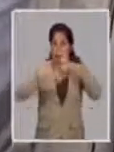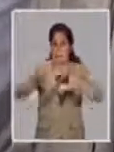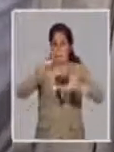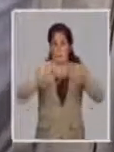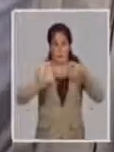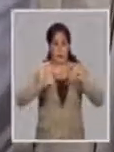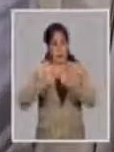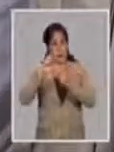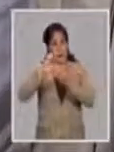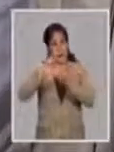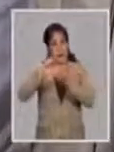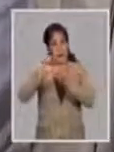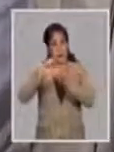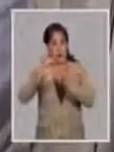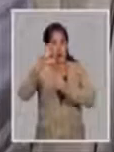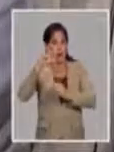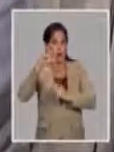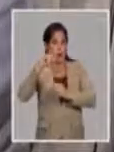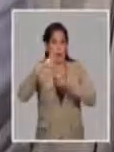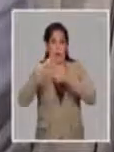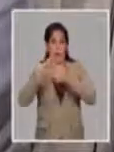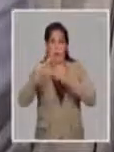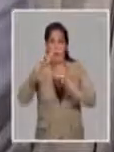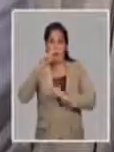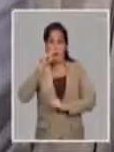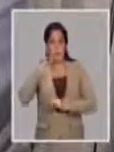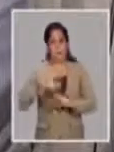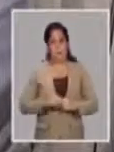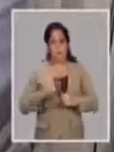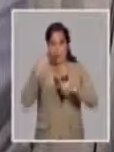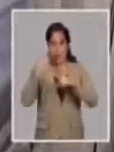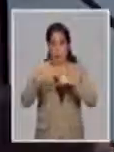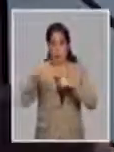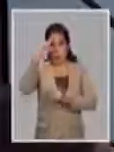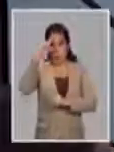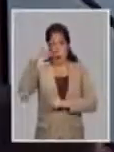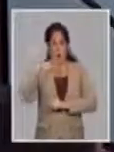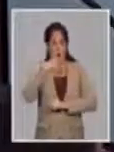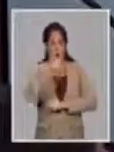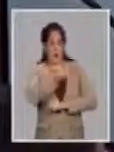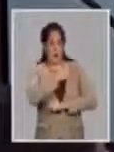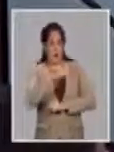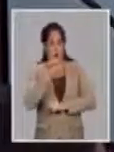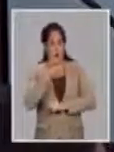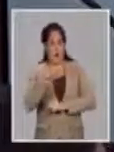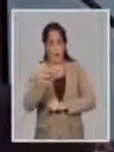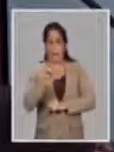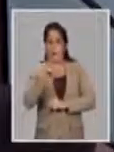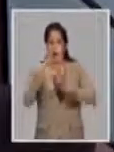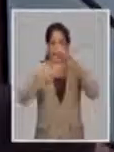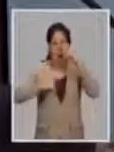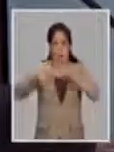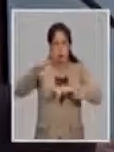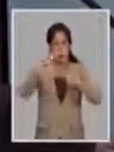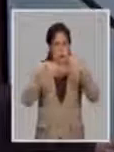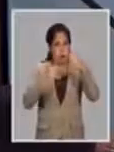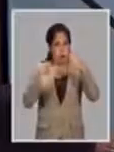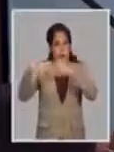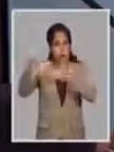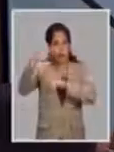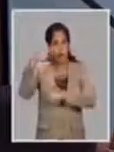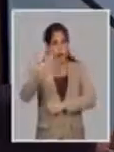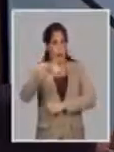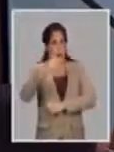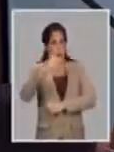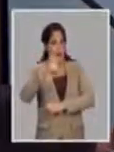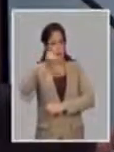de Investigaciones Clínicas del Centro de Ingeniería Genética y Biotecnología, y la doctora María Eugenia Toledo Romaní, investigadora